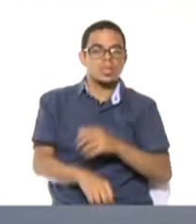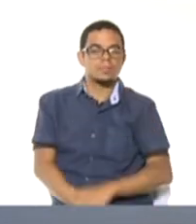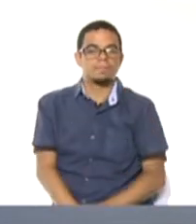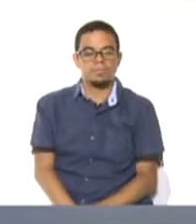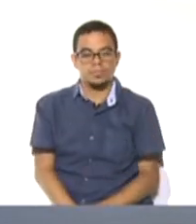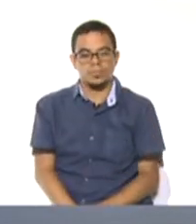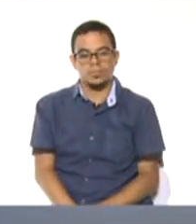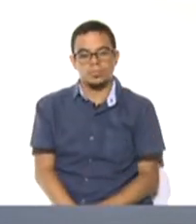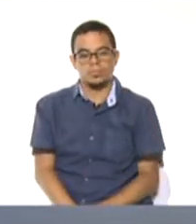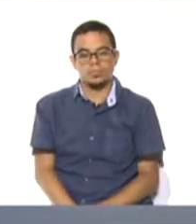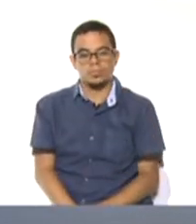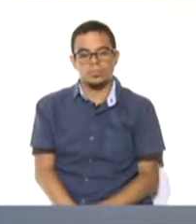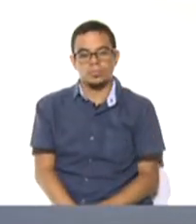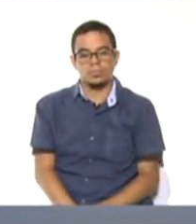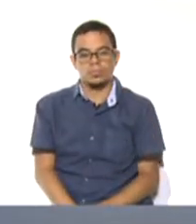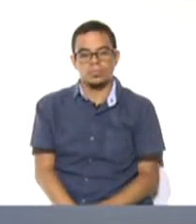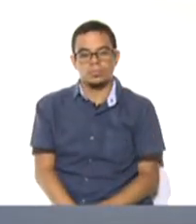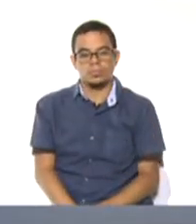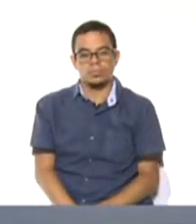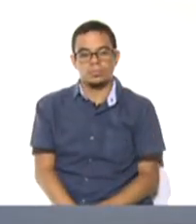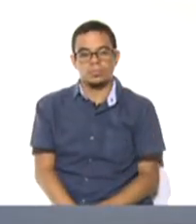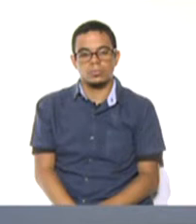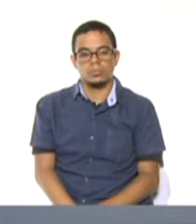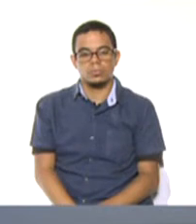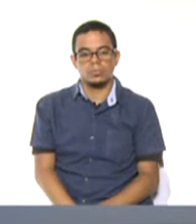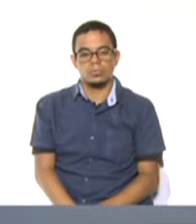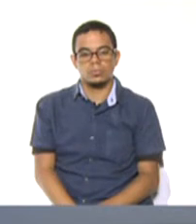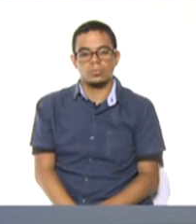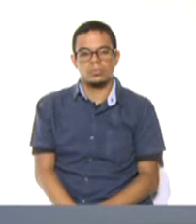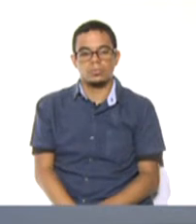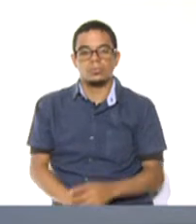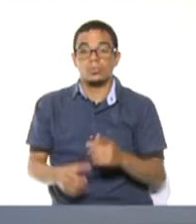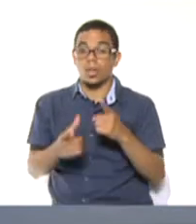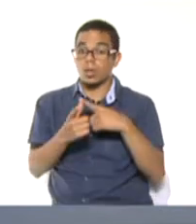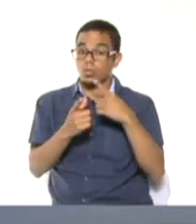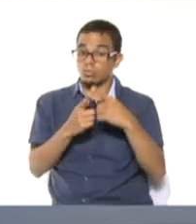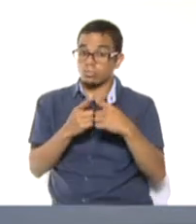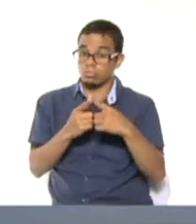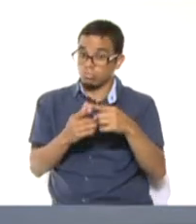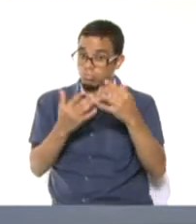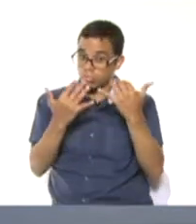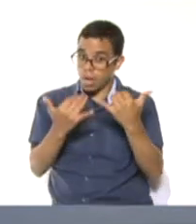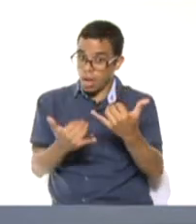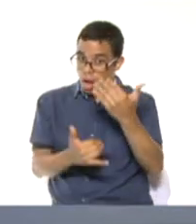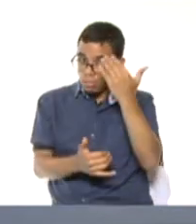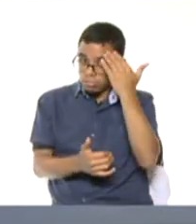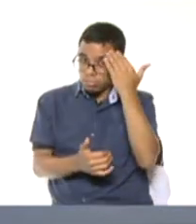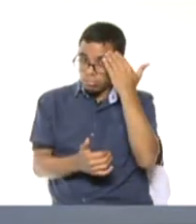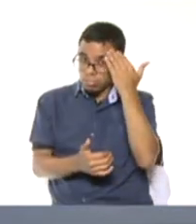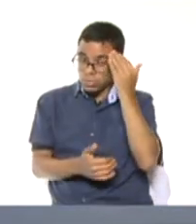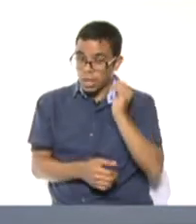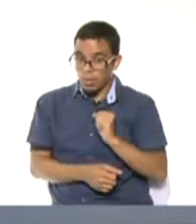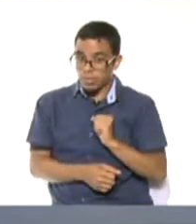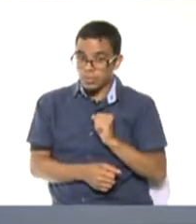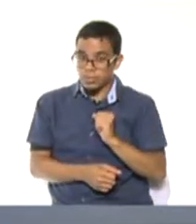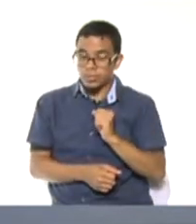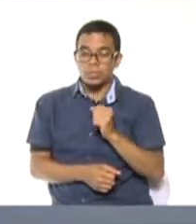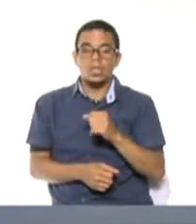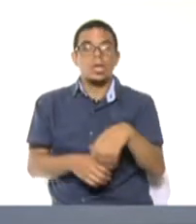que sí, Crisma? Claro que sí. Entonces, ¿saben, niños y niñas en casa? Deben elaborar sus